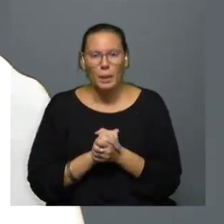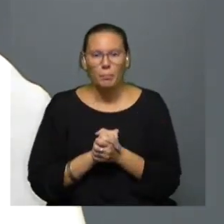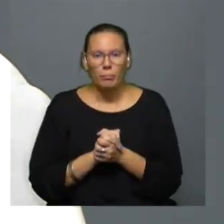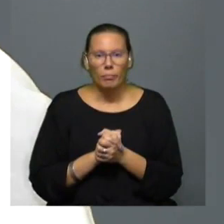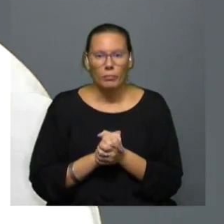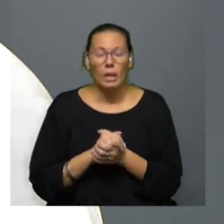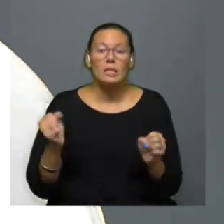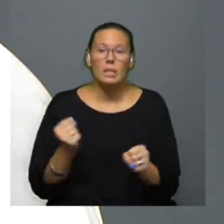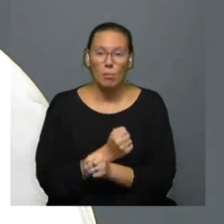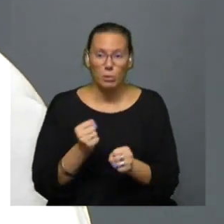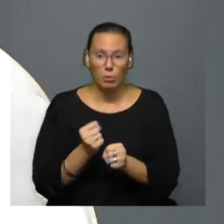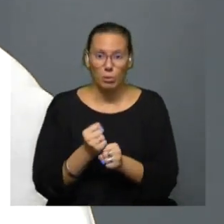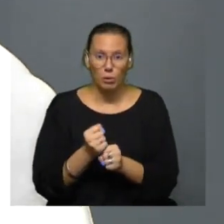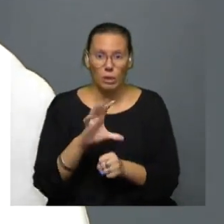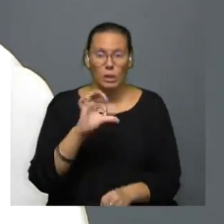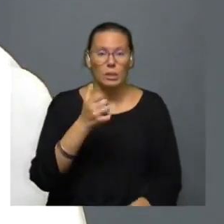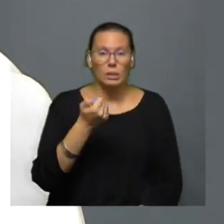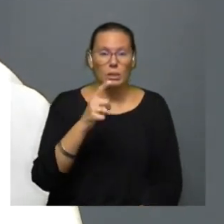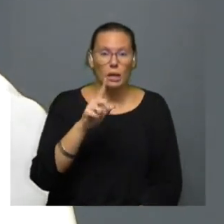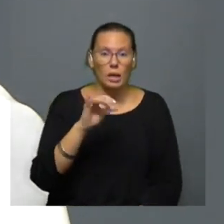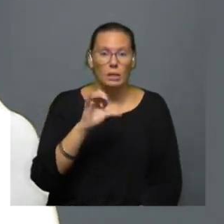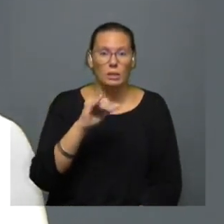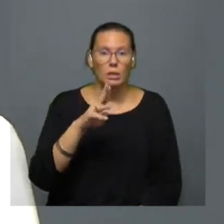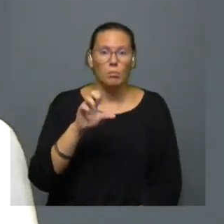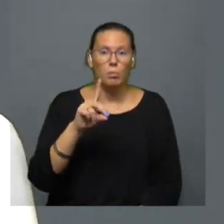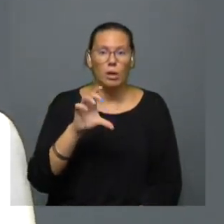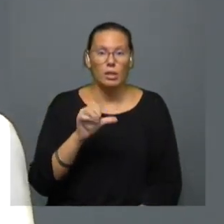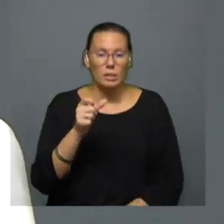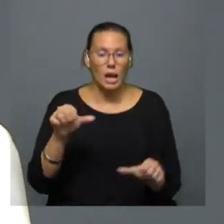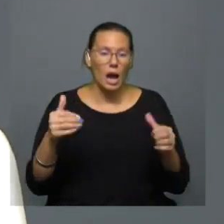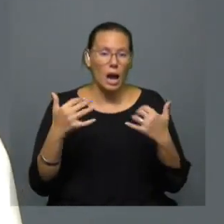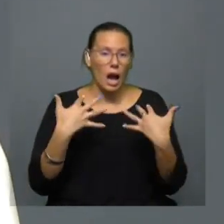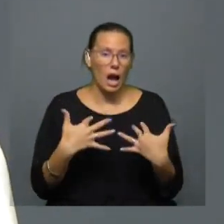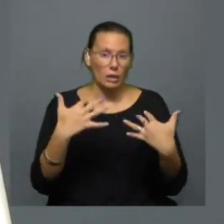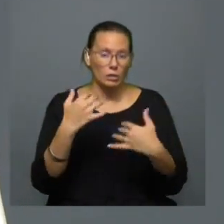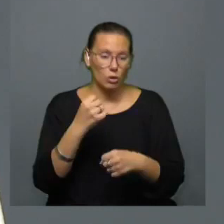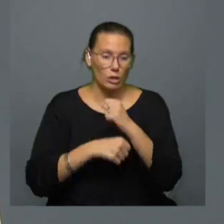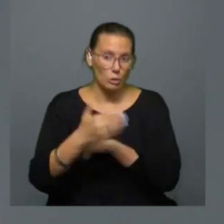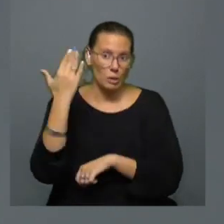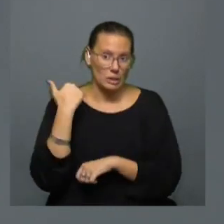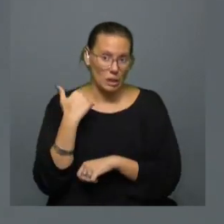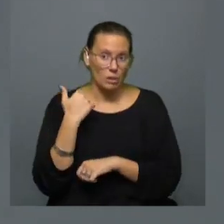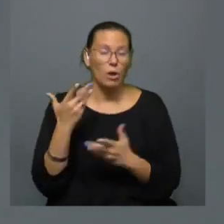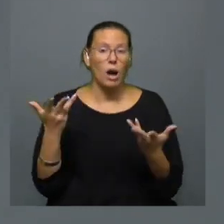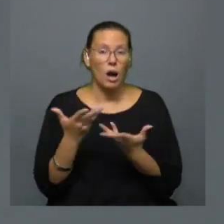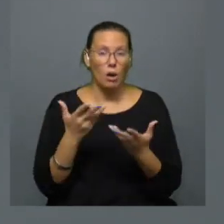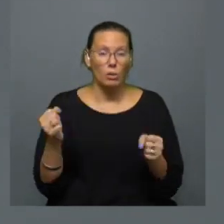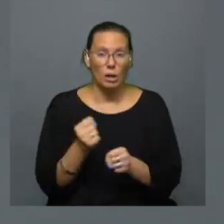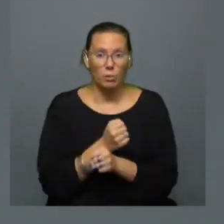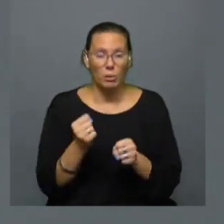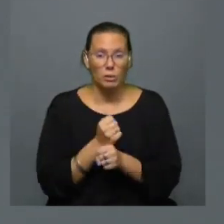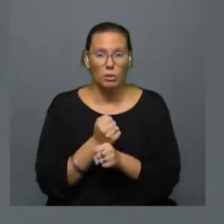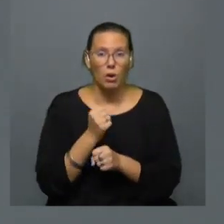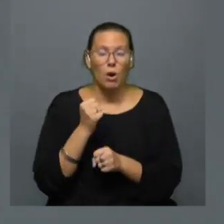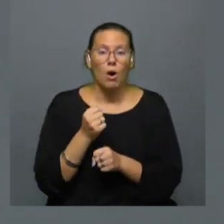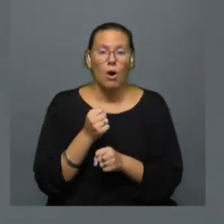De hecho se aprobó Salsipuedes, claro, que hicimos el acto el año pasado, allá, qué sé yo, y ahora se aprobó el Caserío de los Negros, que